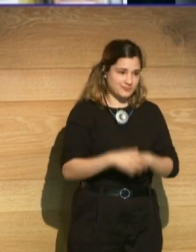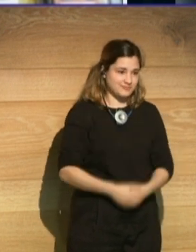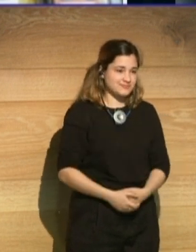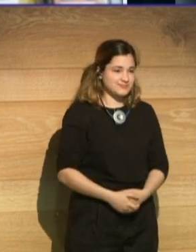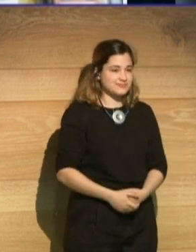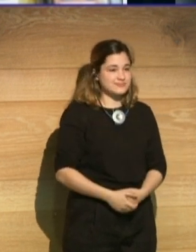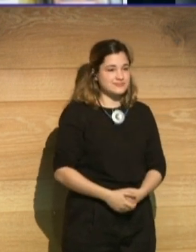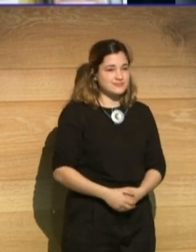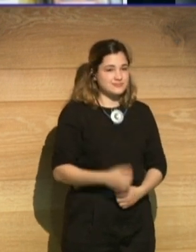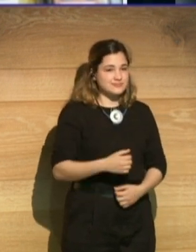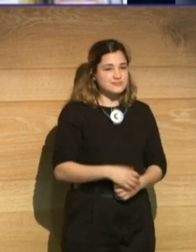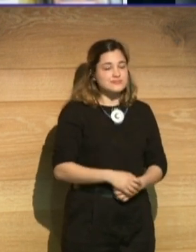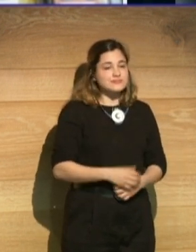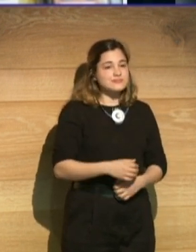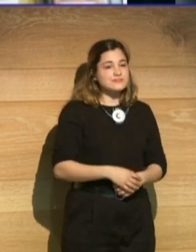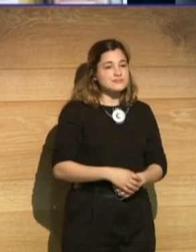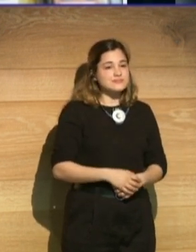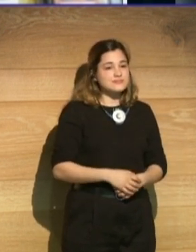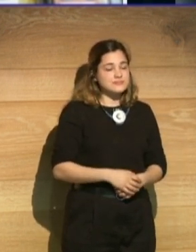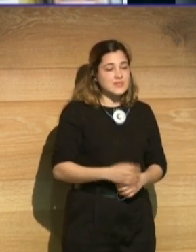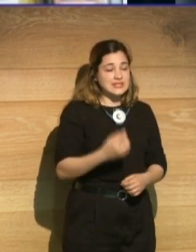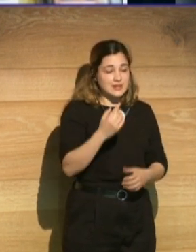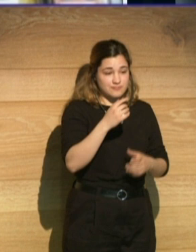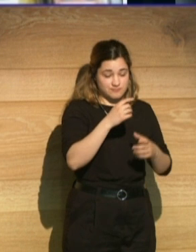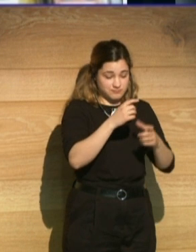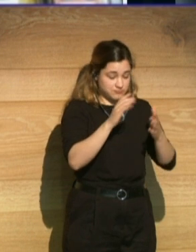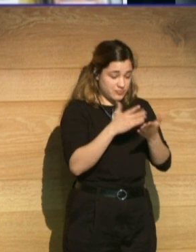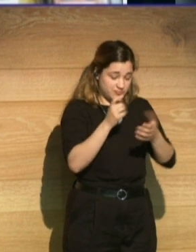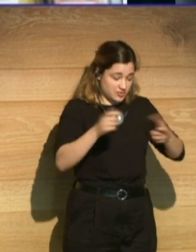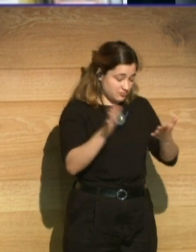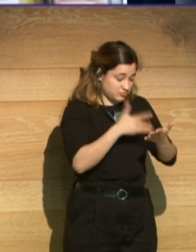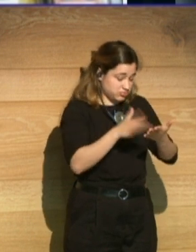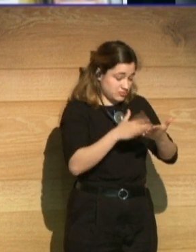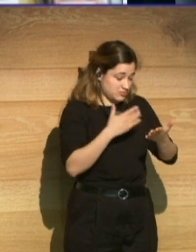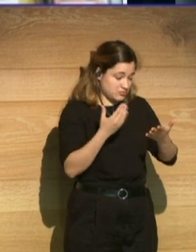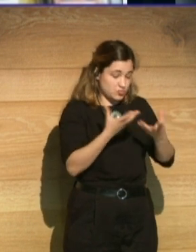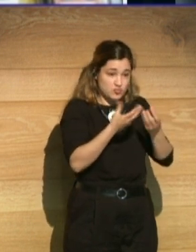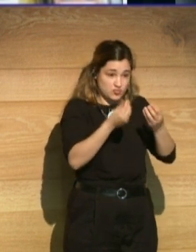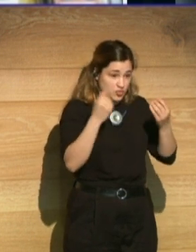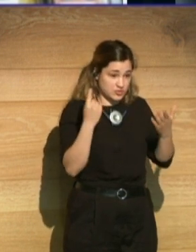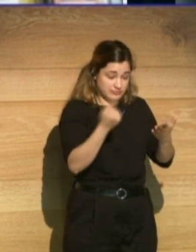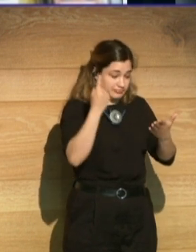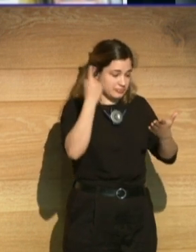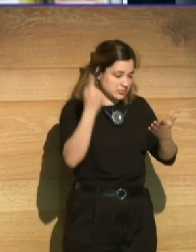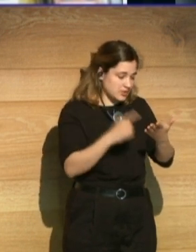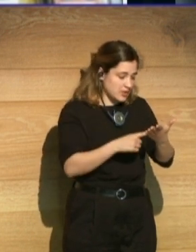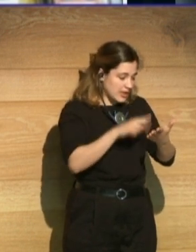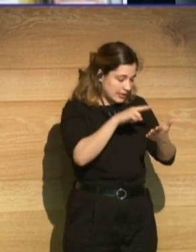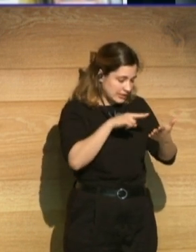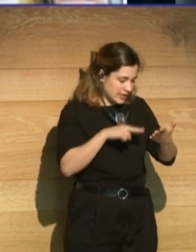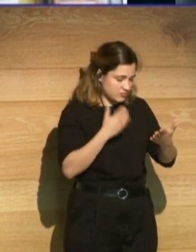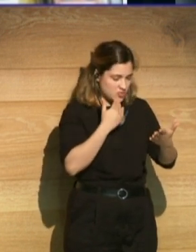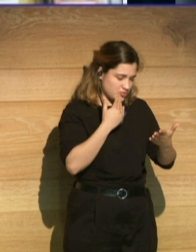los he buscado de forma intencional, pero cientos de millones de lectores los encuentran, leen este libro como si fuera una especie de